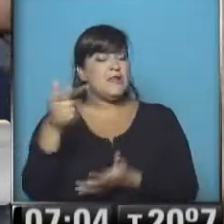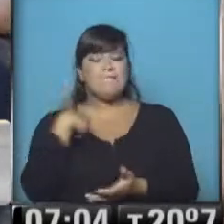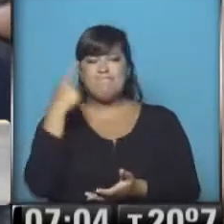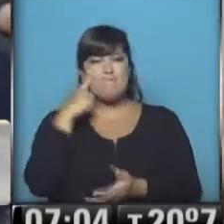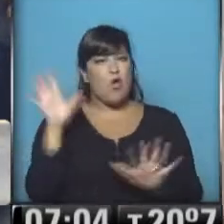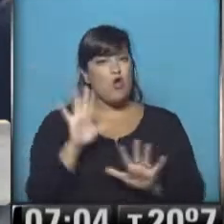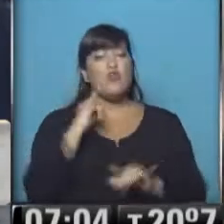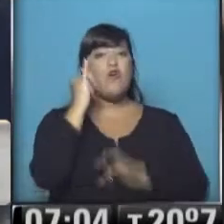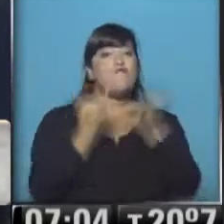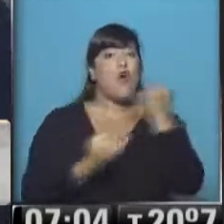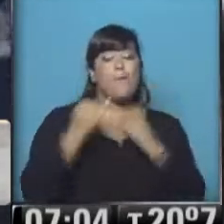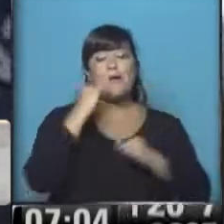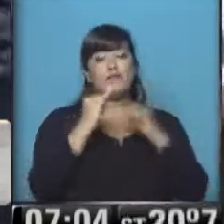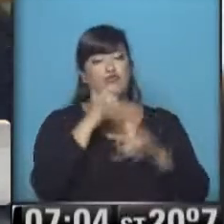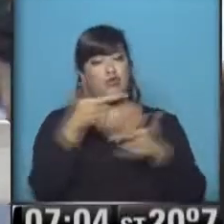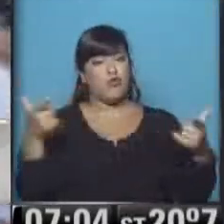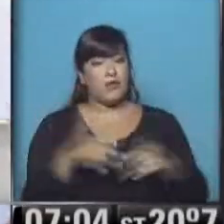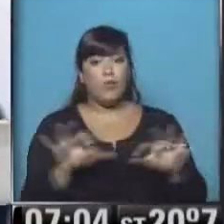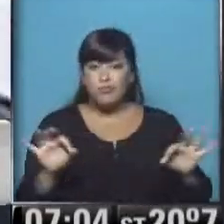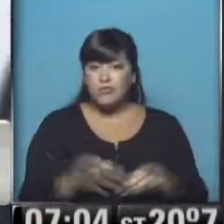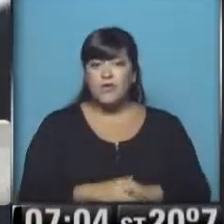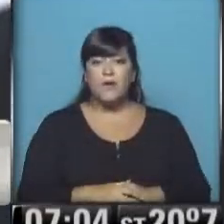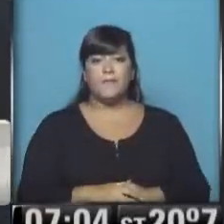eso? No tengo información. ¿Listo?